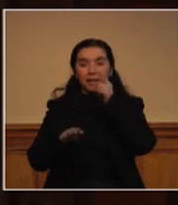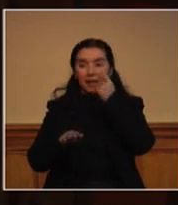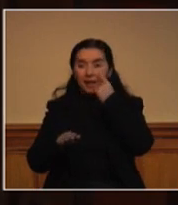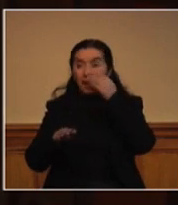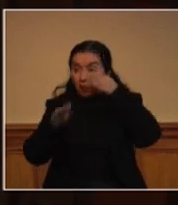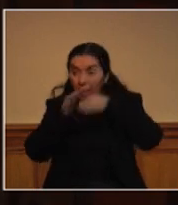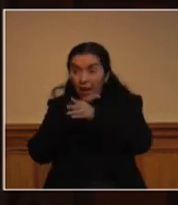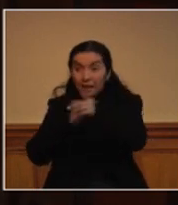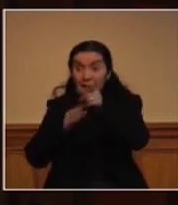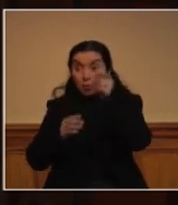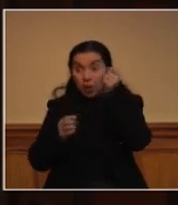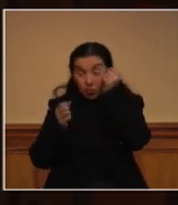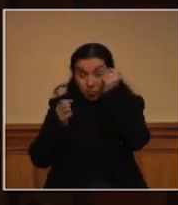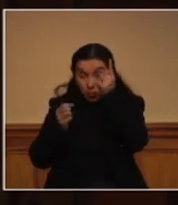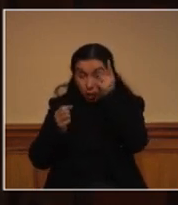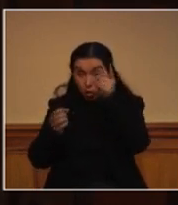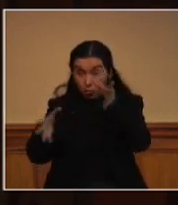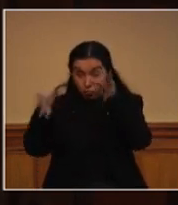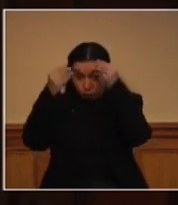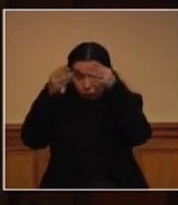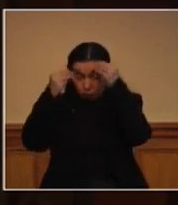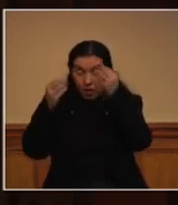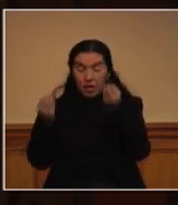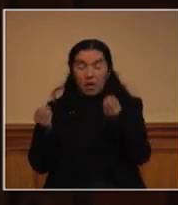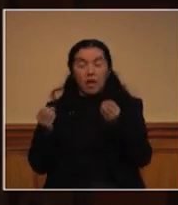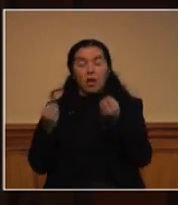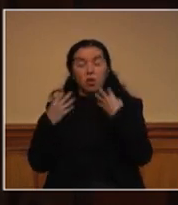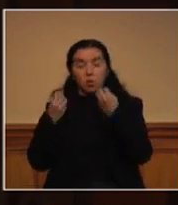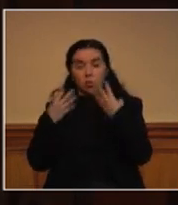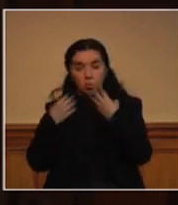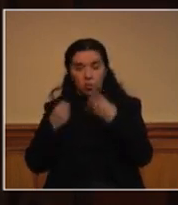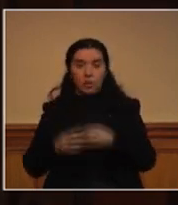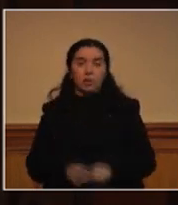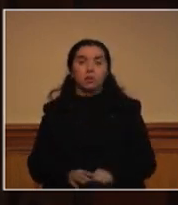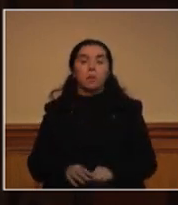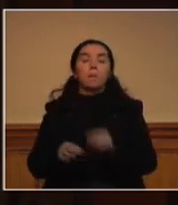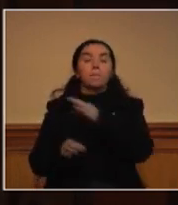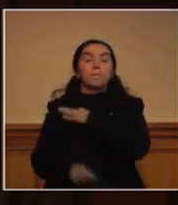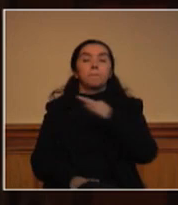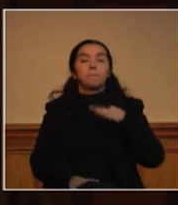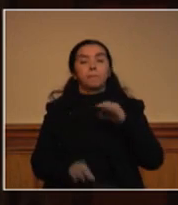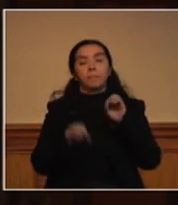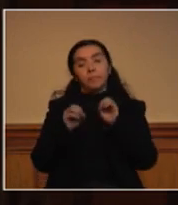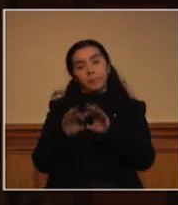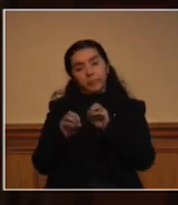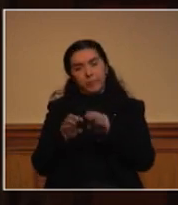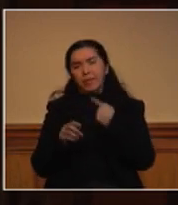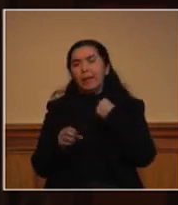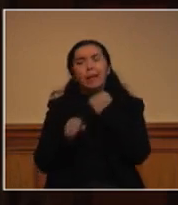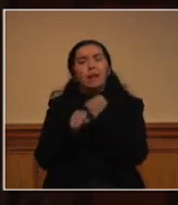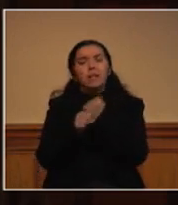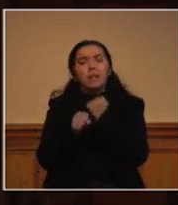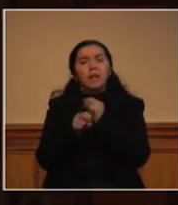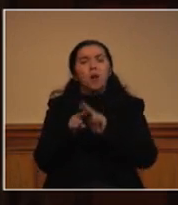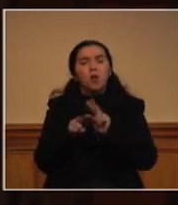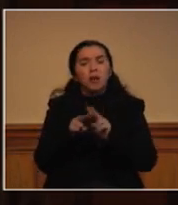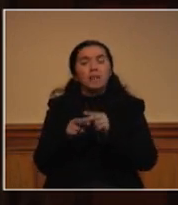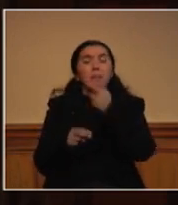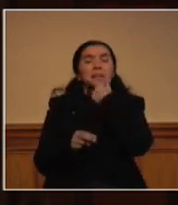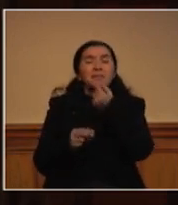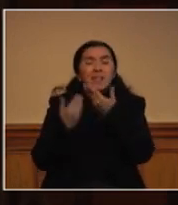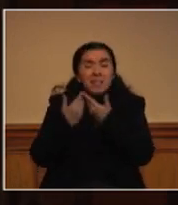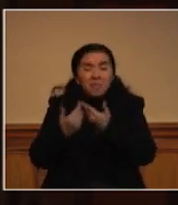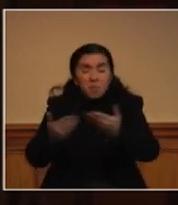conocimiento y a la educación. El Ministerio de Educación, entre las labores que realiza para facilitar la promoción y